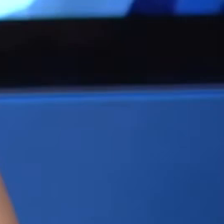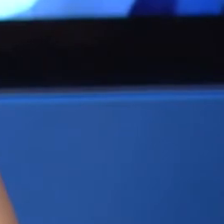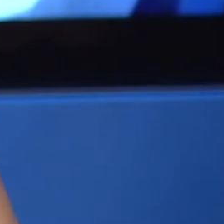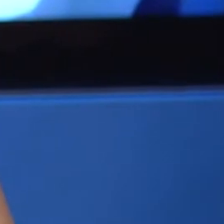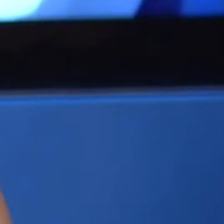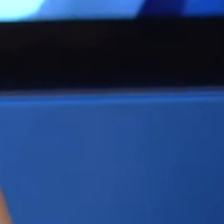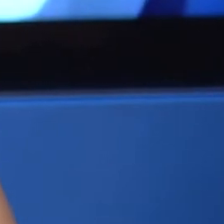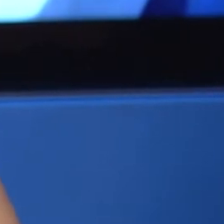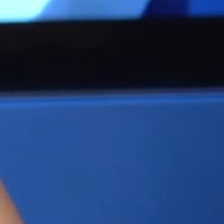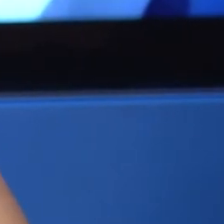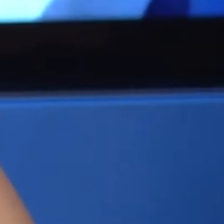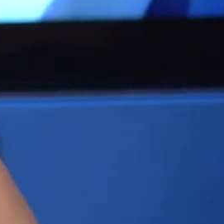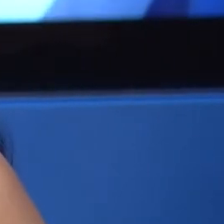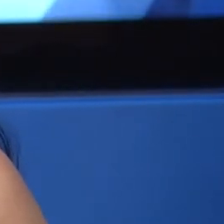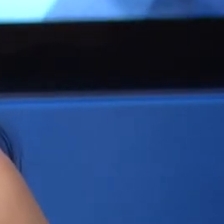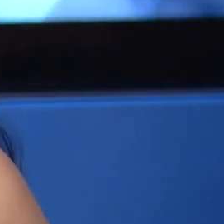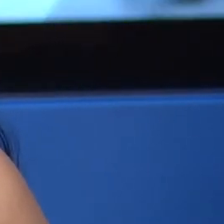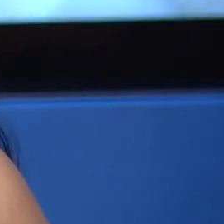keirejeshuki,